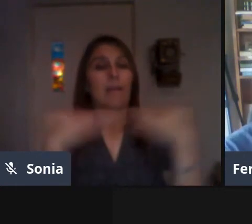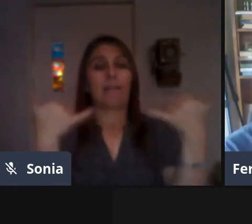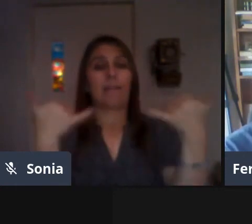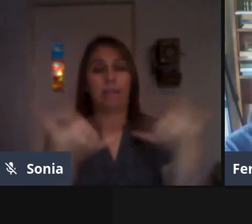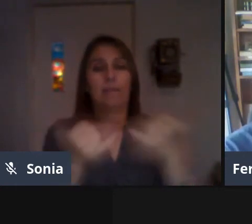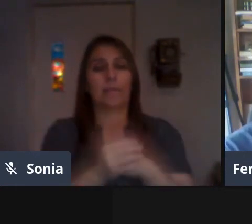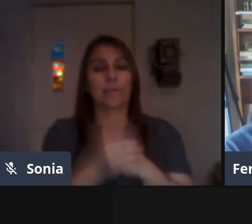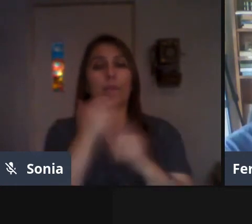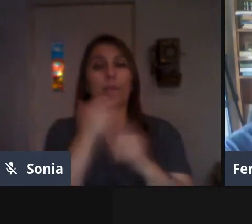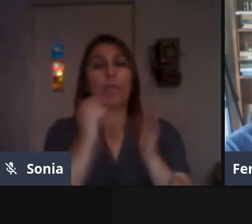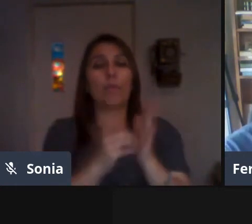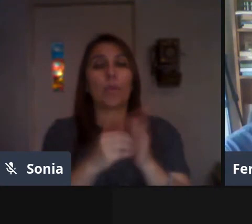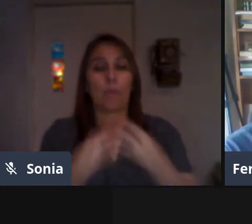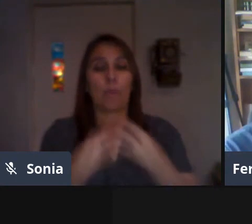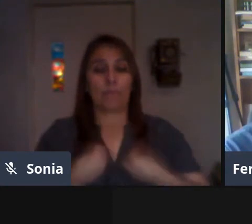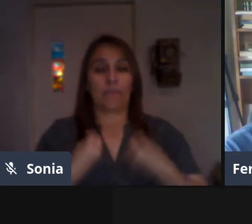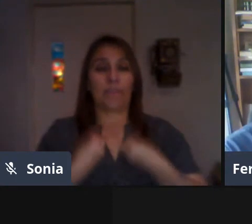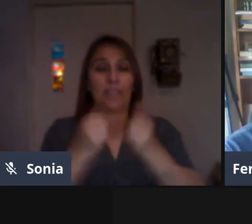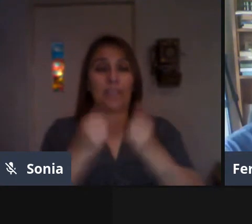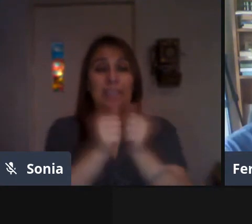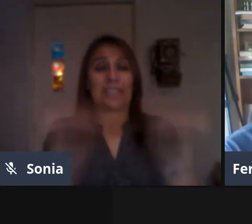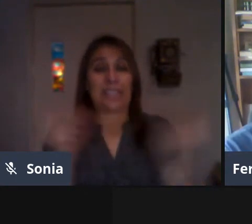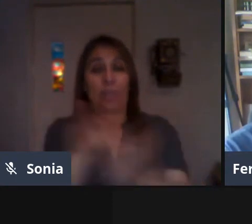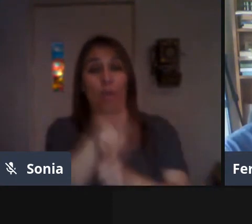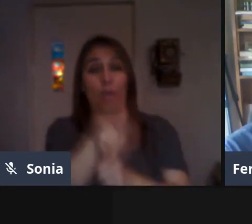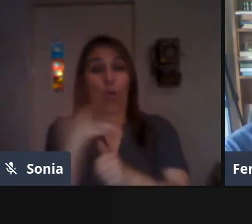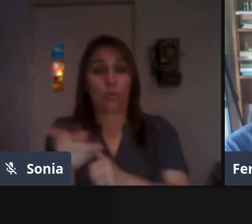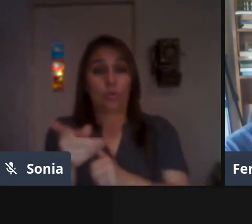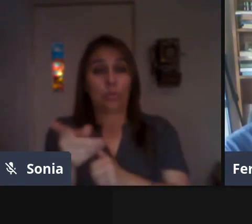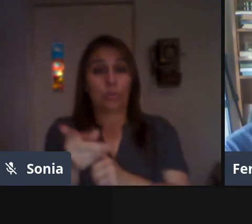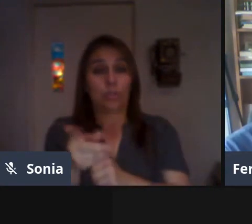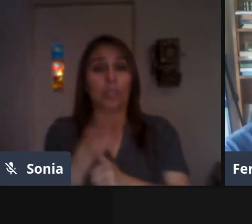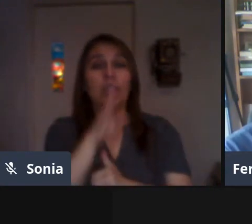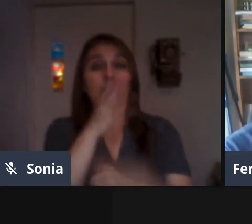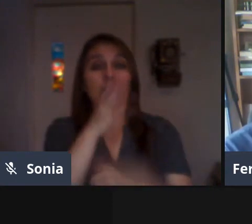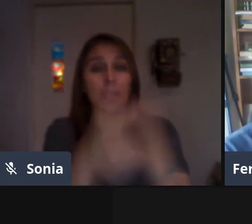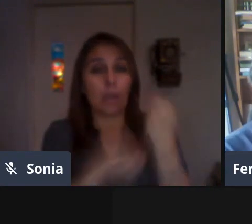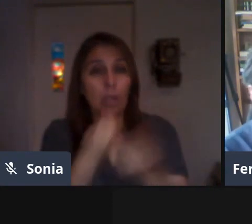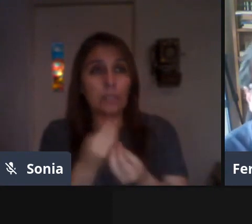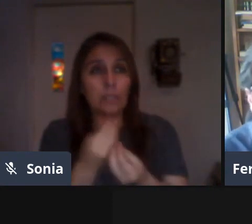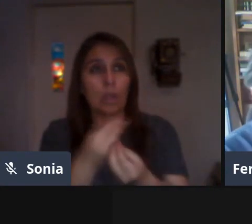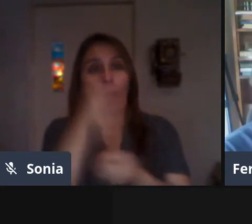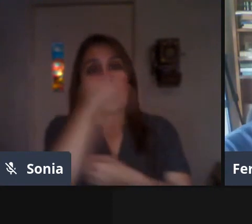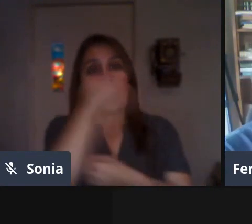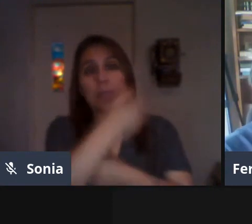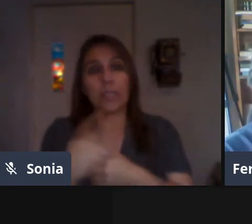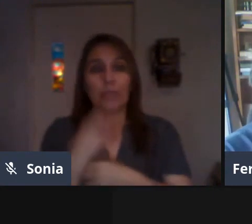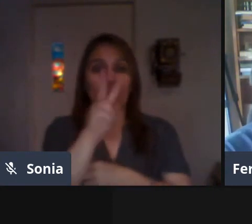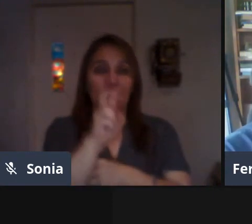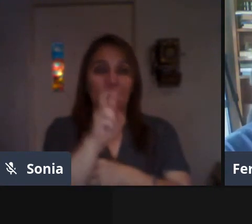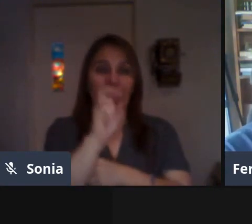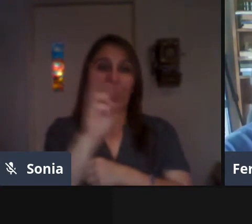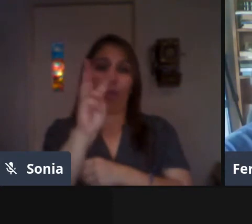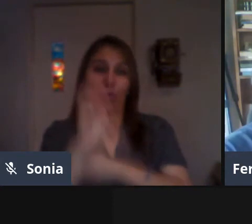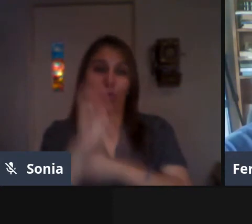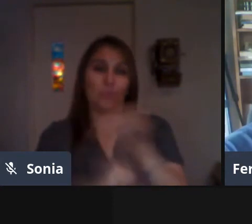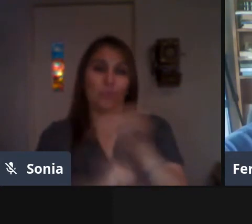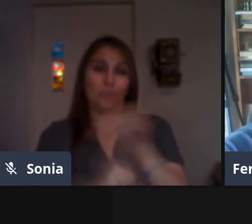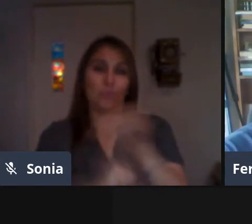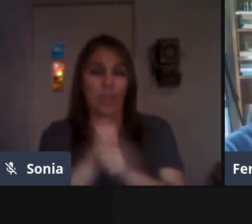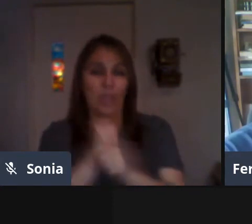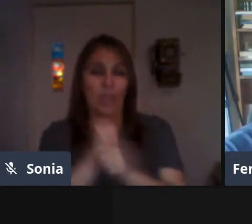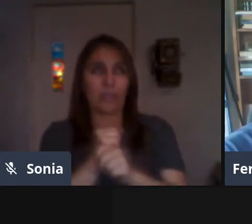sin nosotros fue llevada con niños de 7 y 8 años con jóvenes en las instituciones